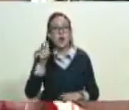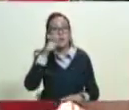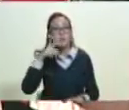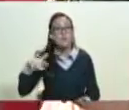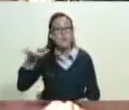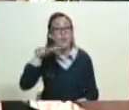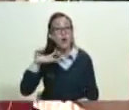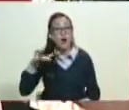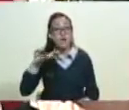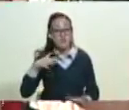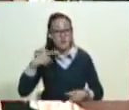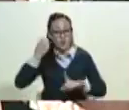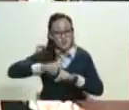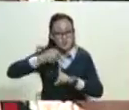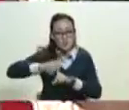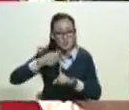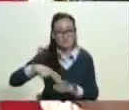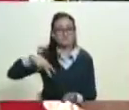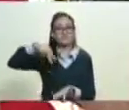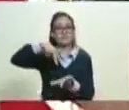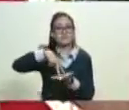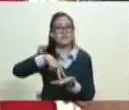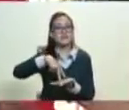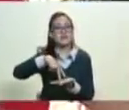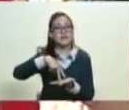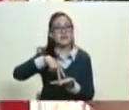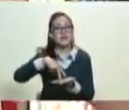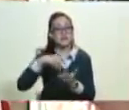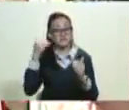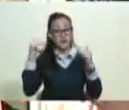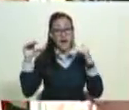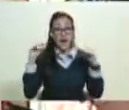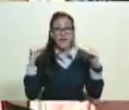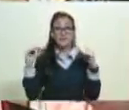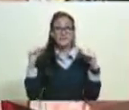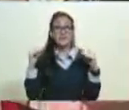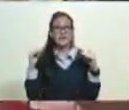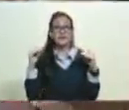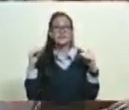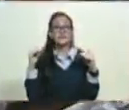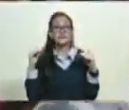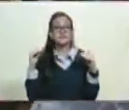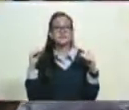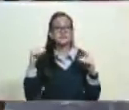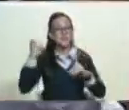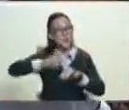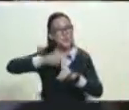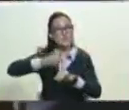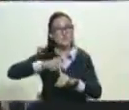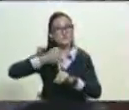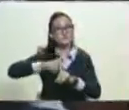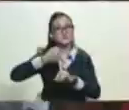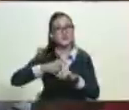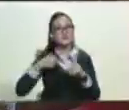acá en combate, de pie, con moral y ética combativa.